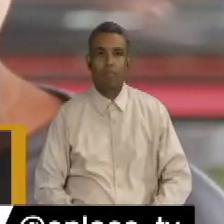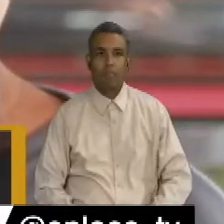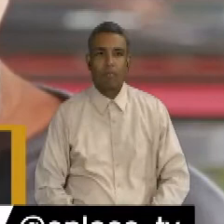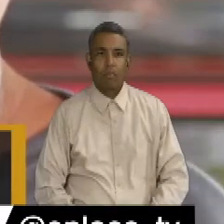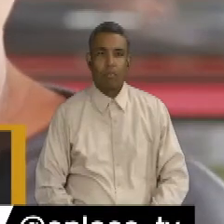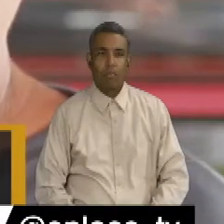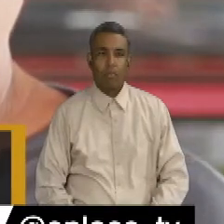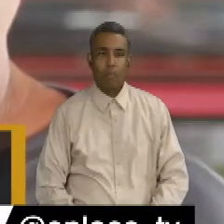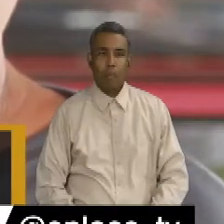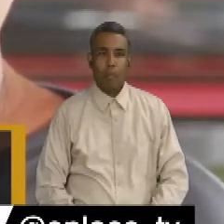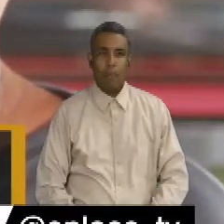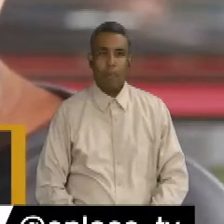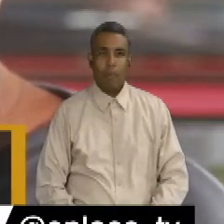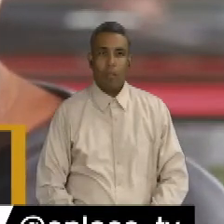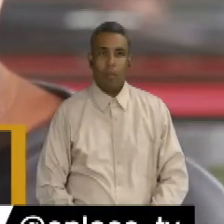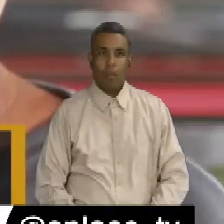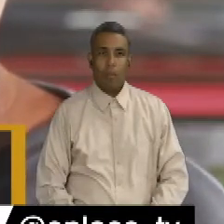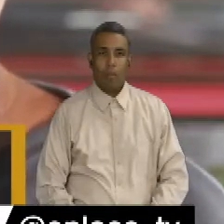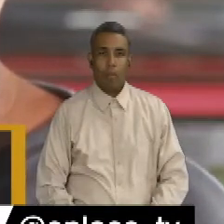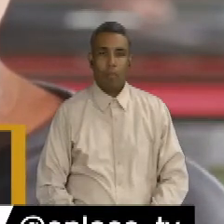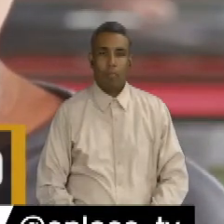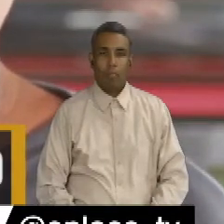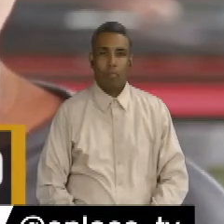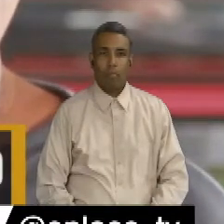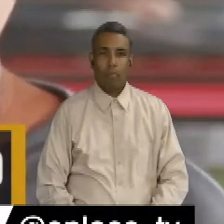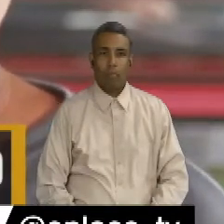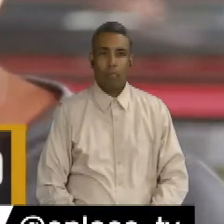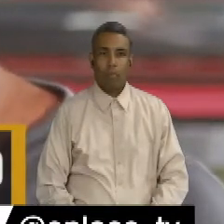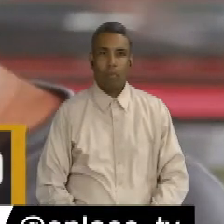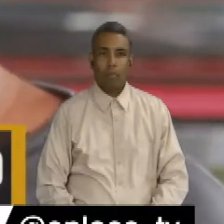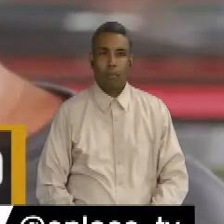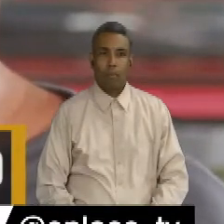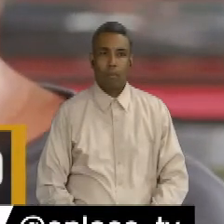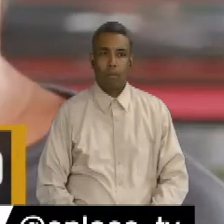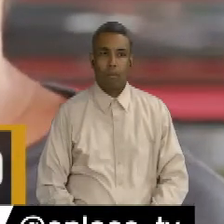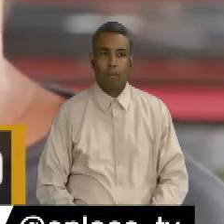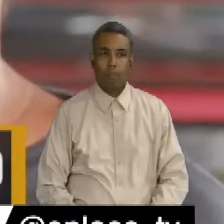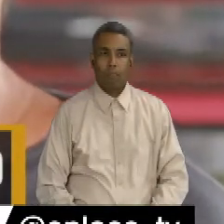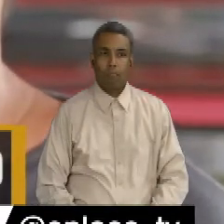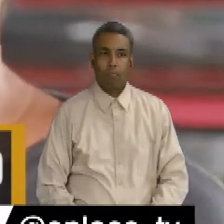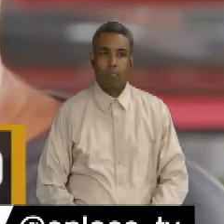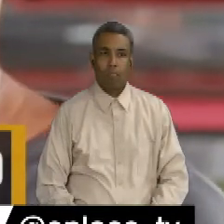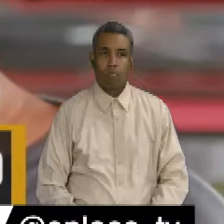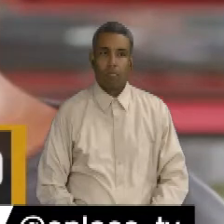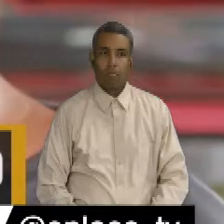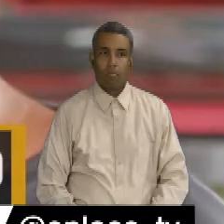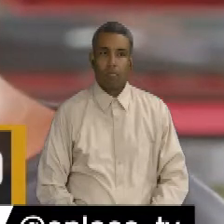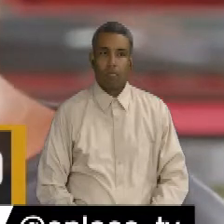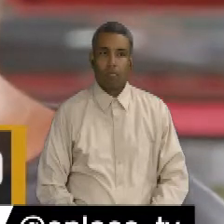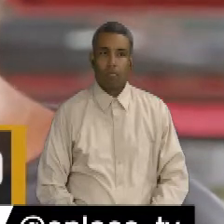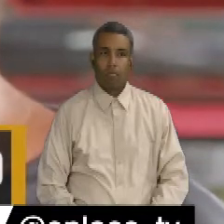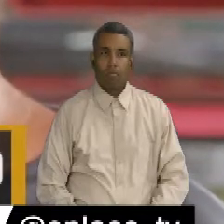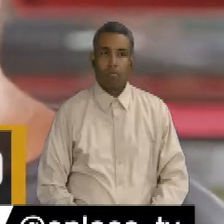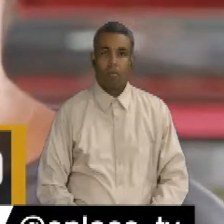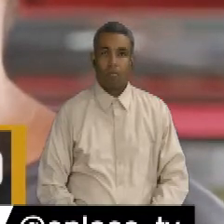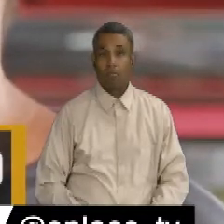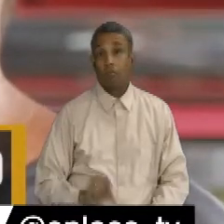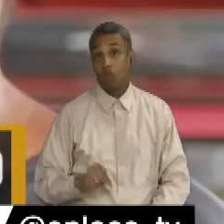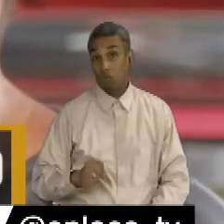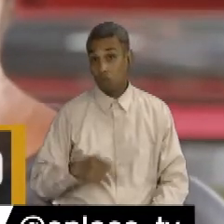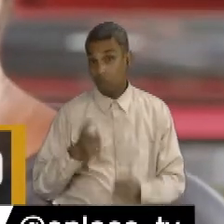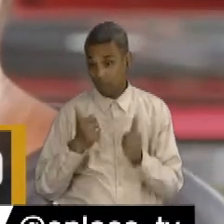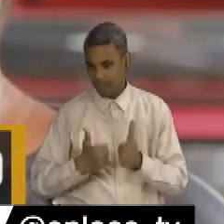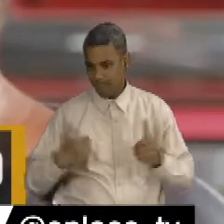ya, porque ya las que están pavimentando son los callejones, las queda todo el barrio pavimentado y se ve